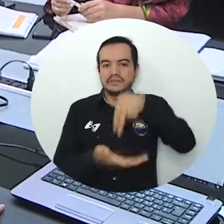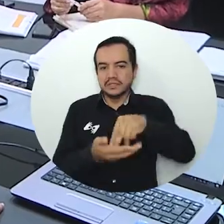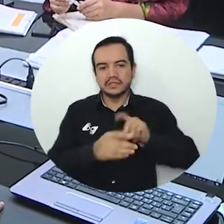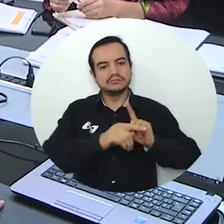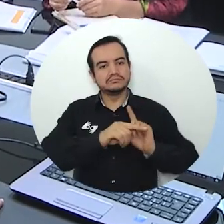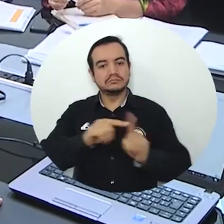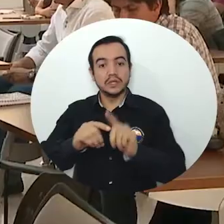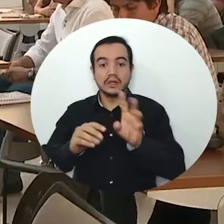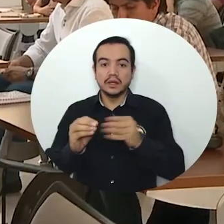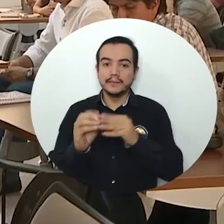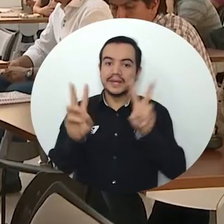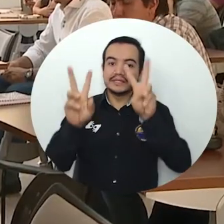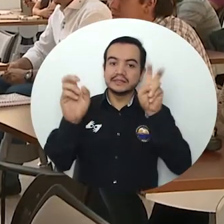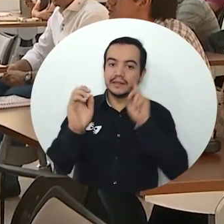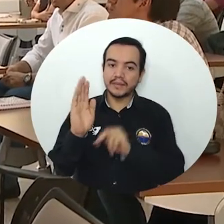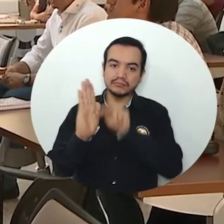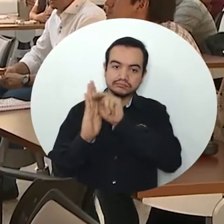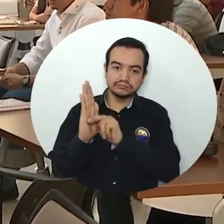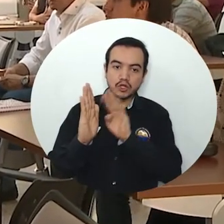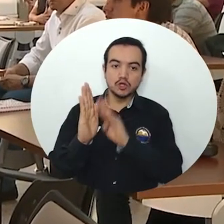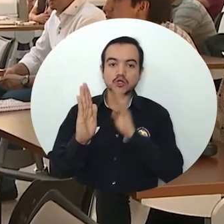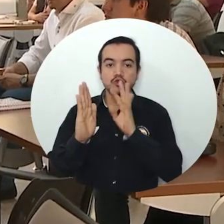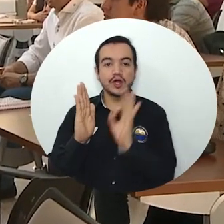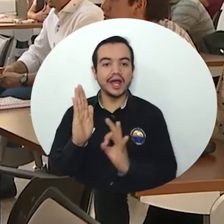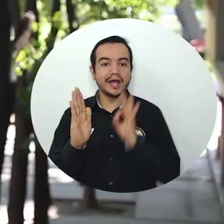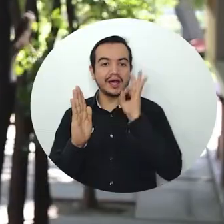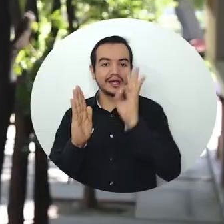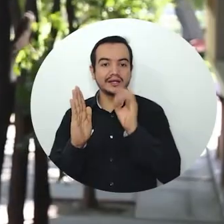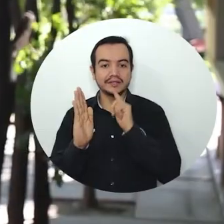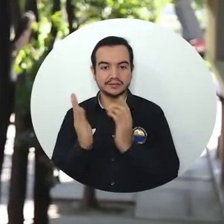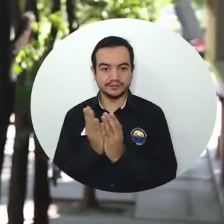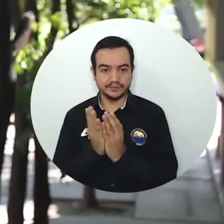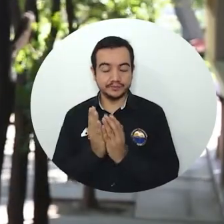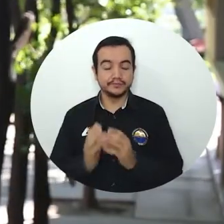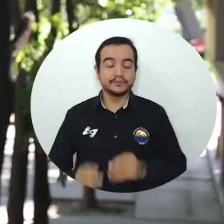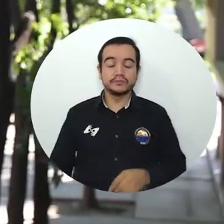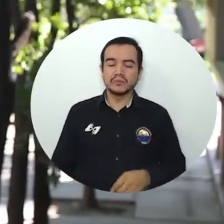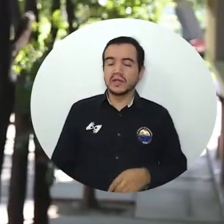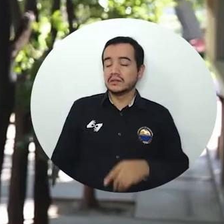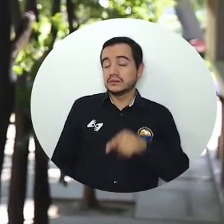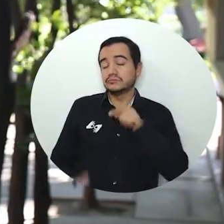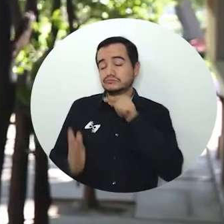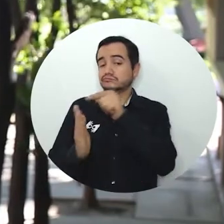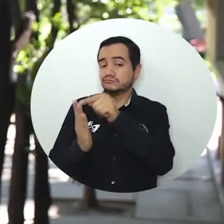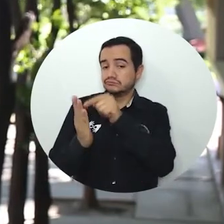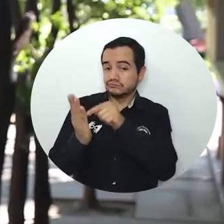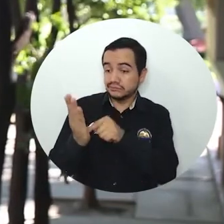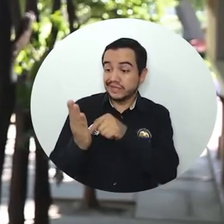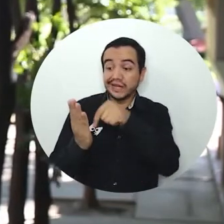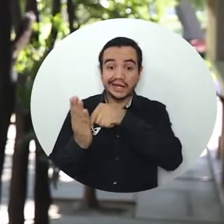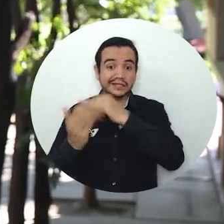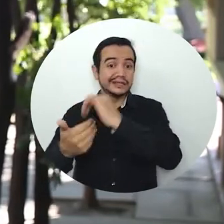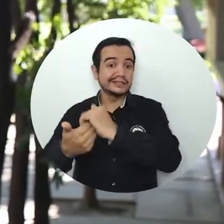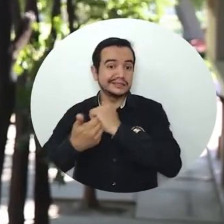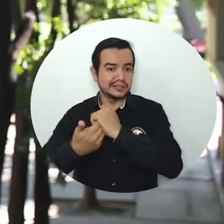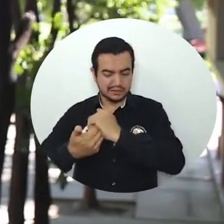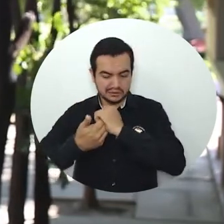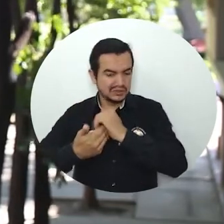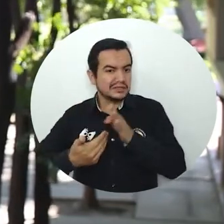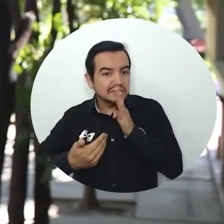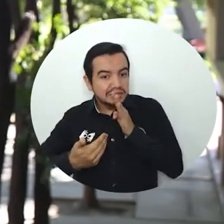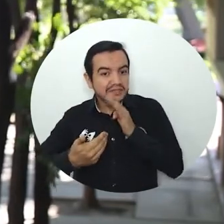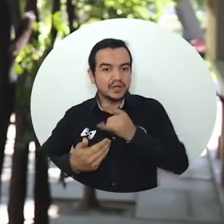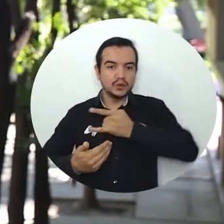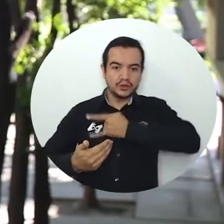Los temas relacionados con la acreditación por alta calidad que también indudablemente se vuelven una guía para